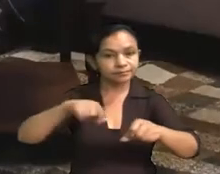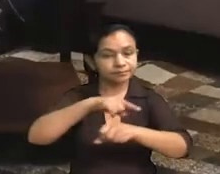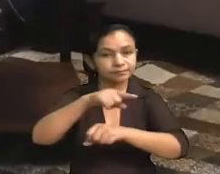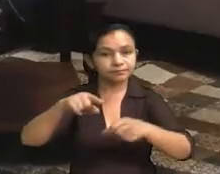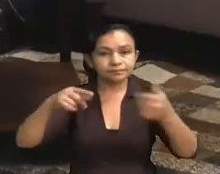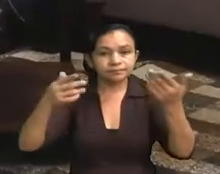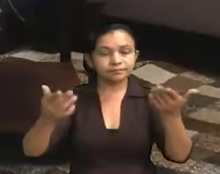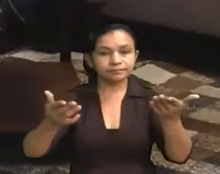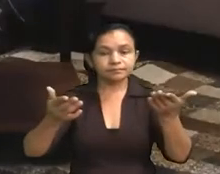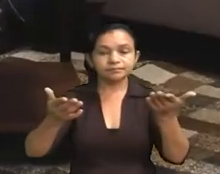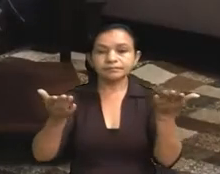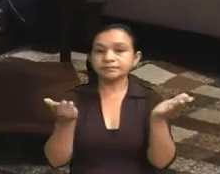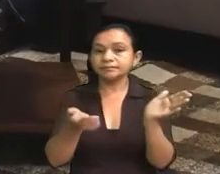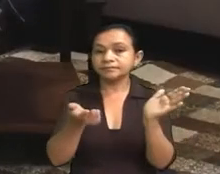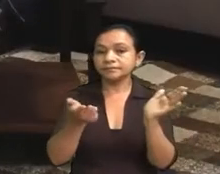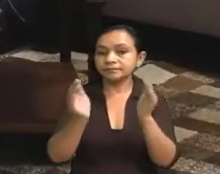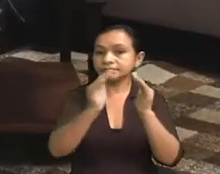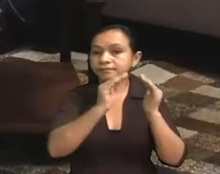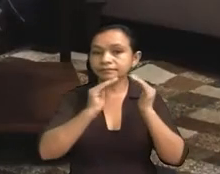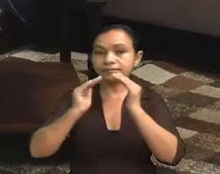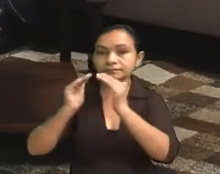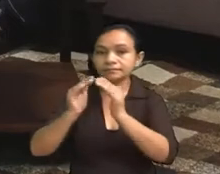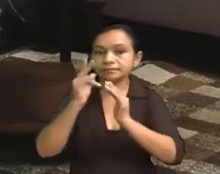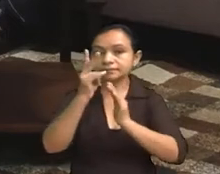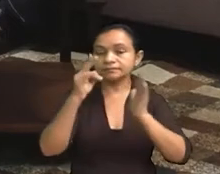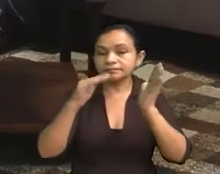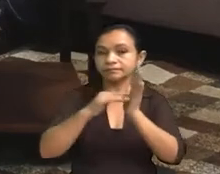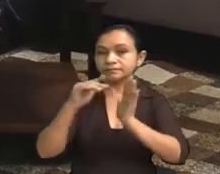llevaba con pipa en la ciudad, incluso hasta antes del año